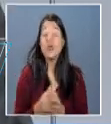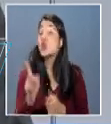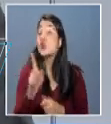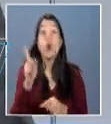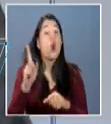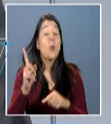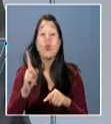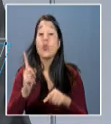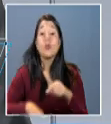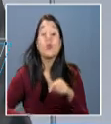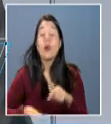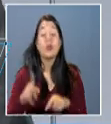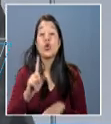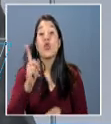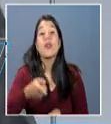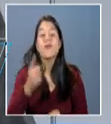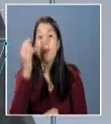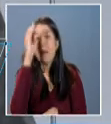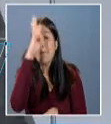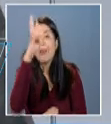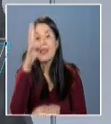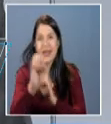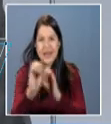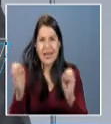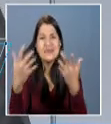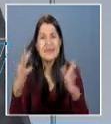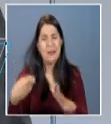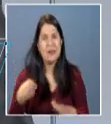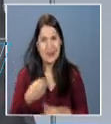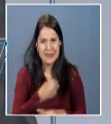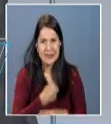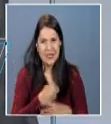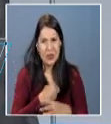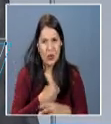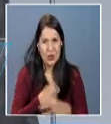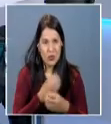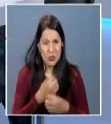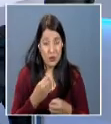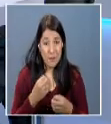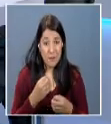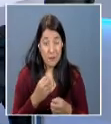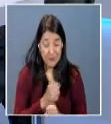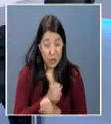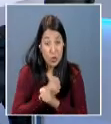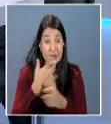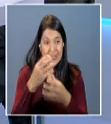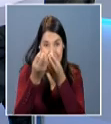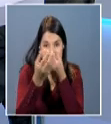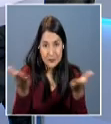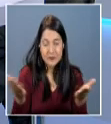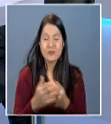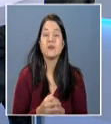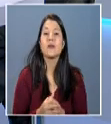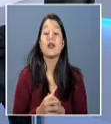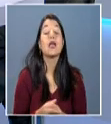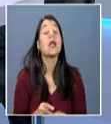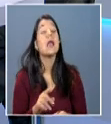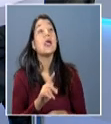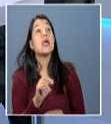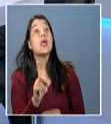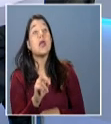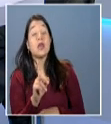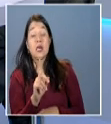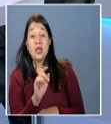Seguridad Pública definió cuáles son los lugares peligrosos donde se requiere una intervención del Estado inmediata. don Paul, no solamente trabajarlo en ese nivel, porque